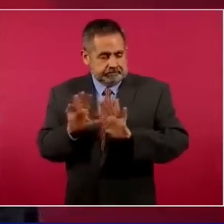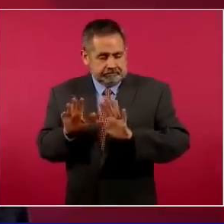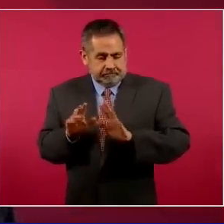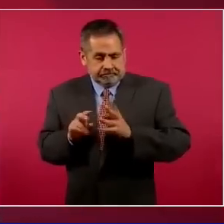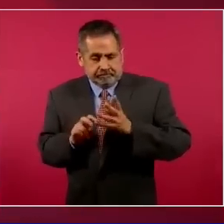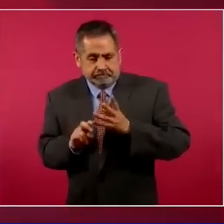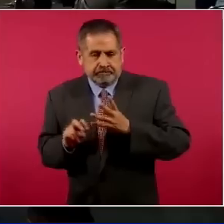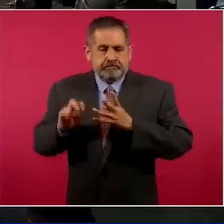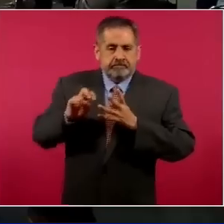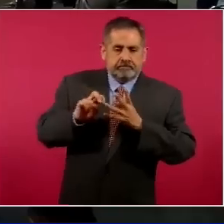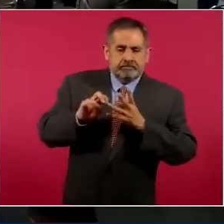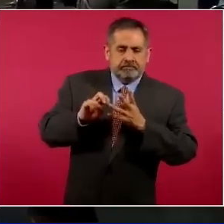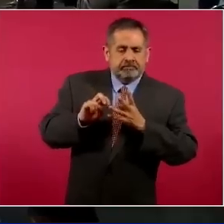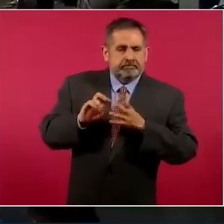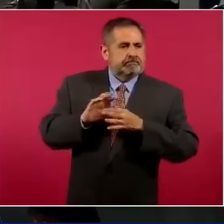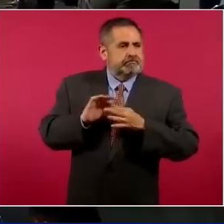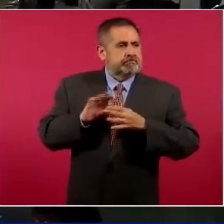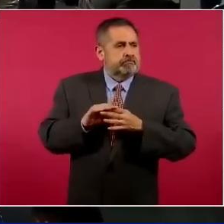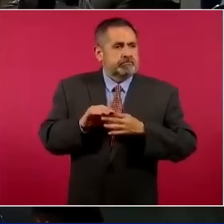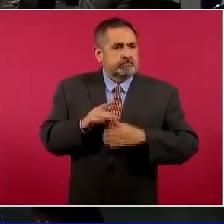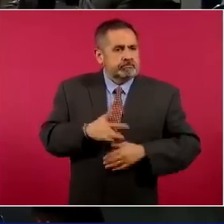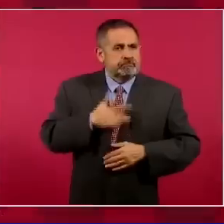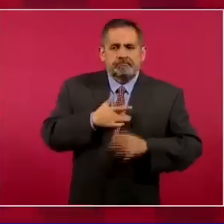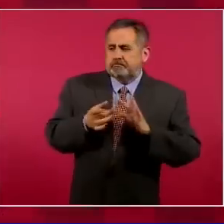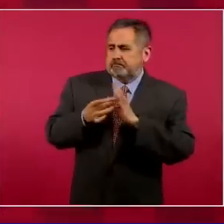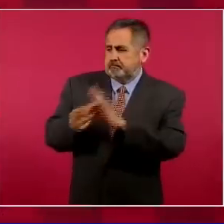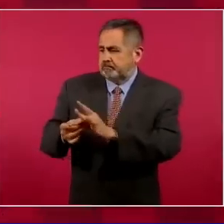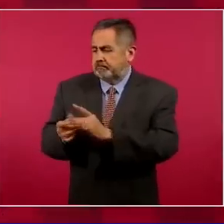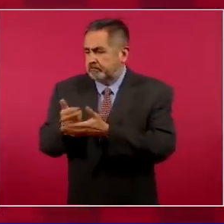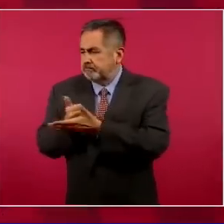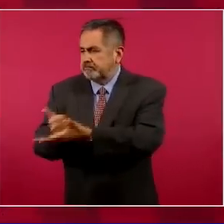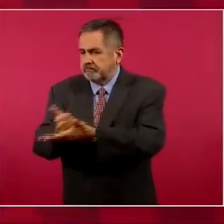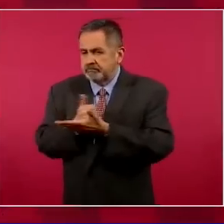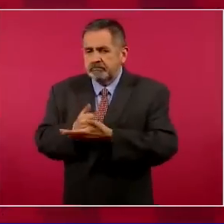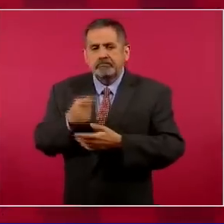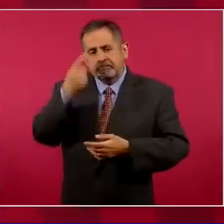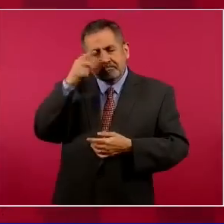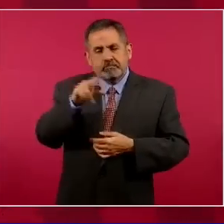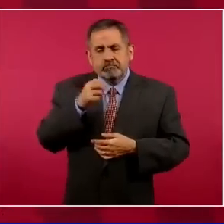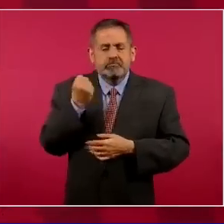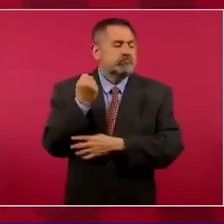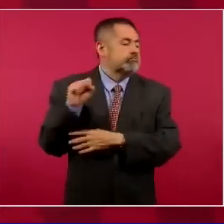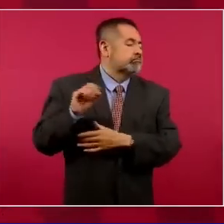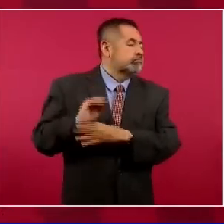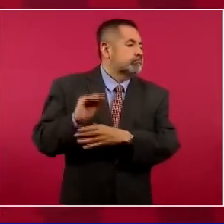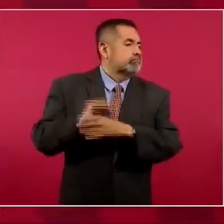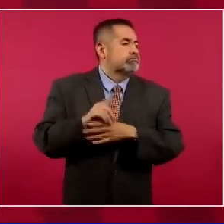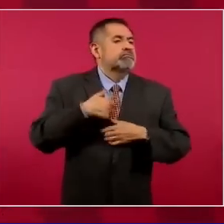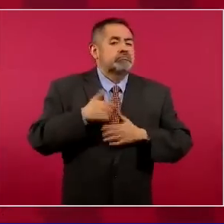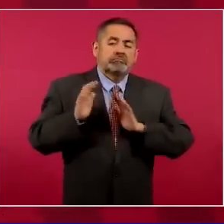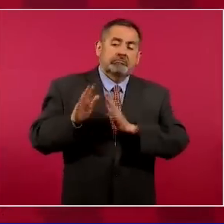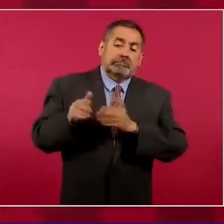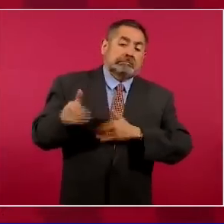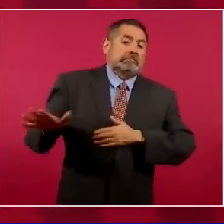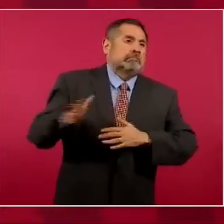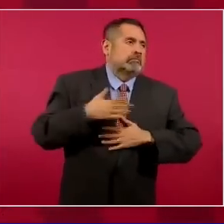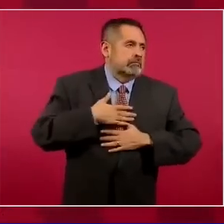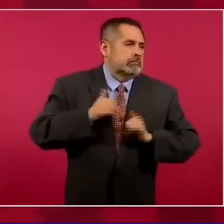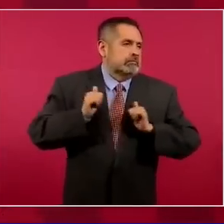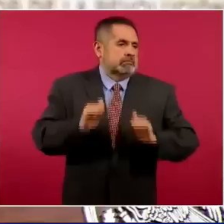no deje de ser solidario y fraterno, que no se vuelva egoísta,